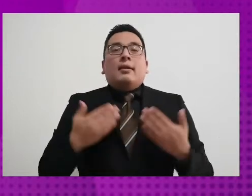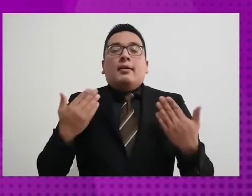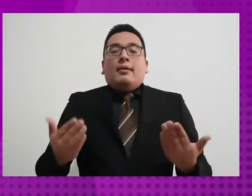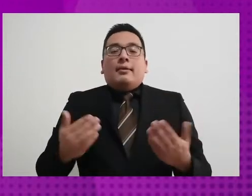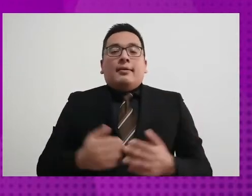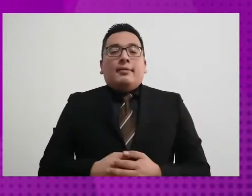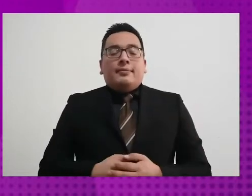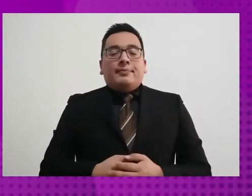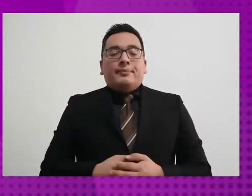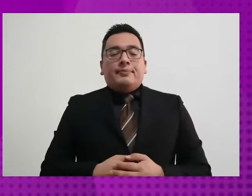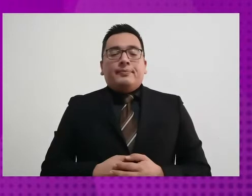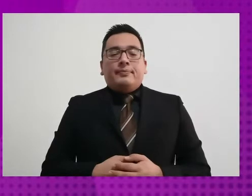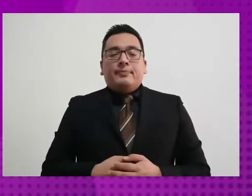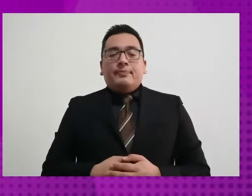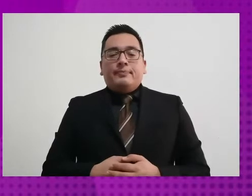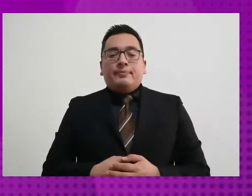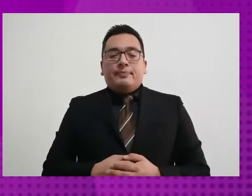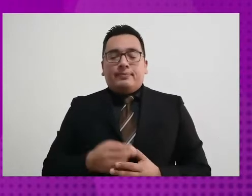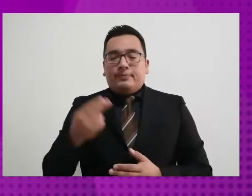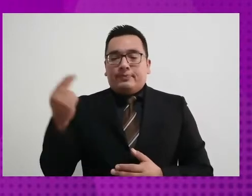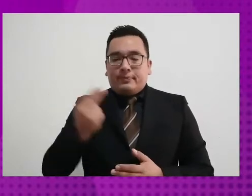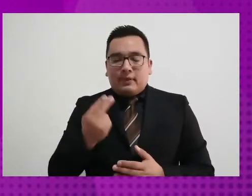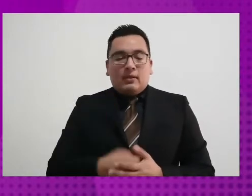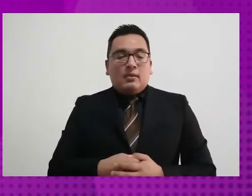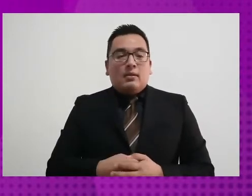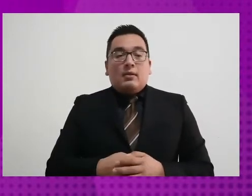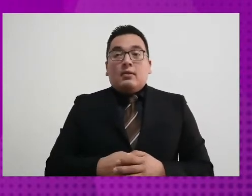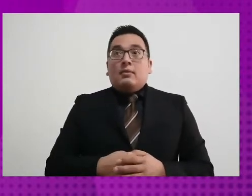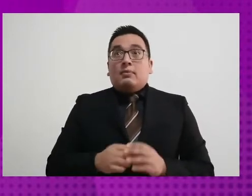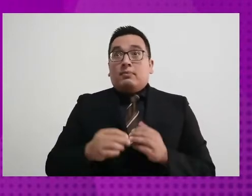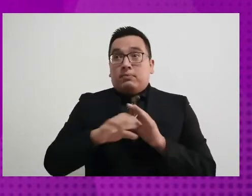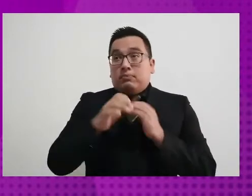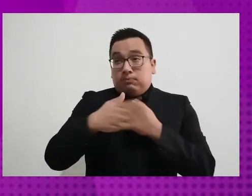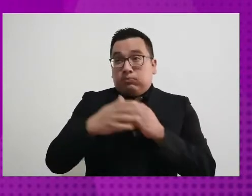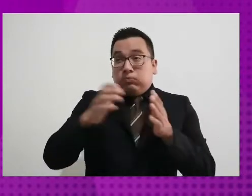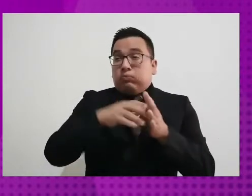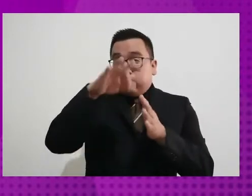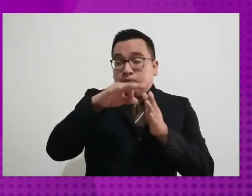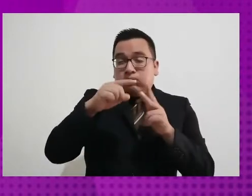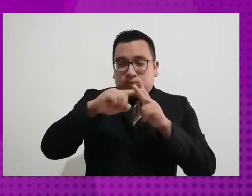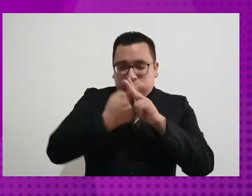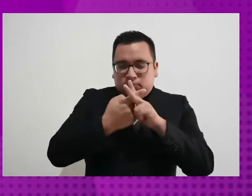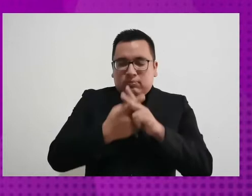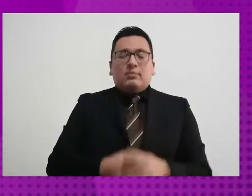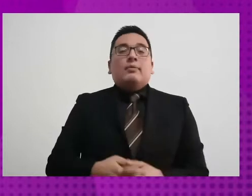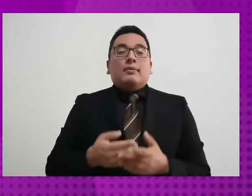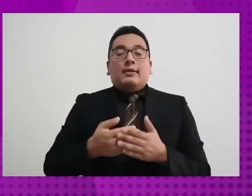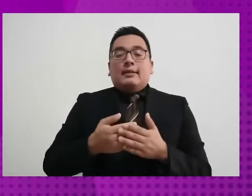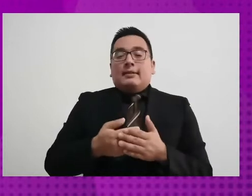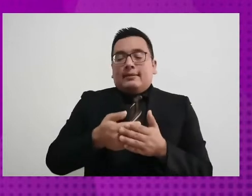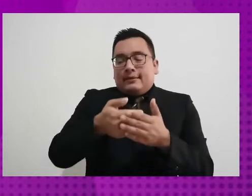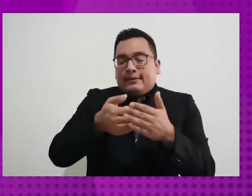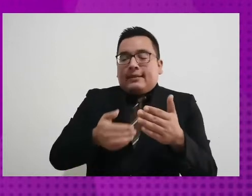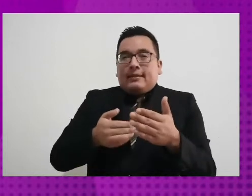que estos lineamientos o este registro, digamos, esté aprobado antes del inicio del proceso electoral federal que inicia